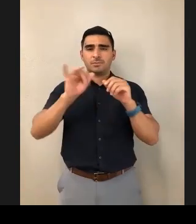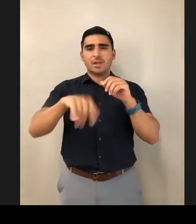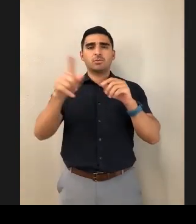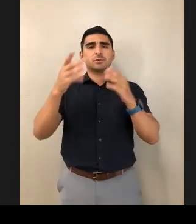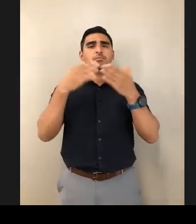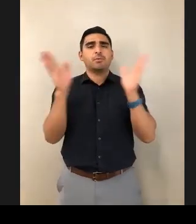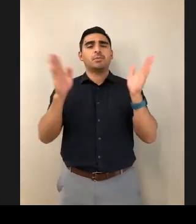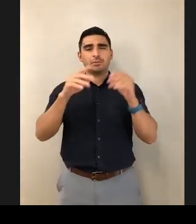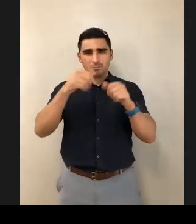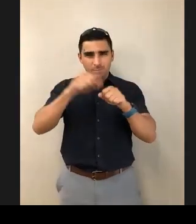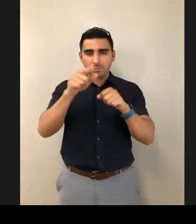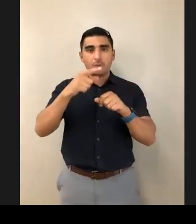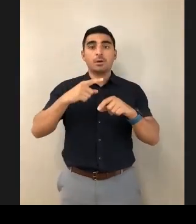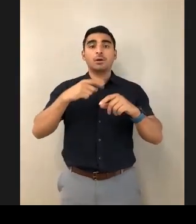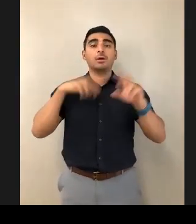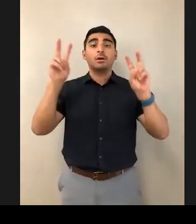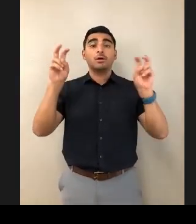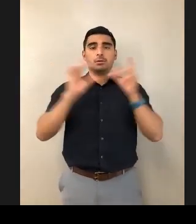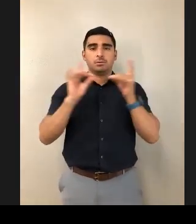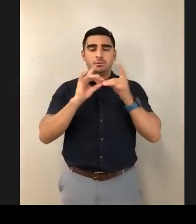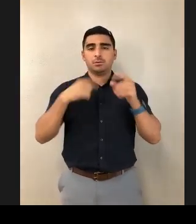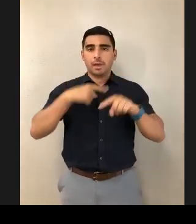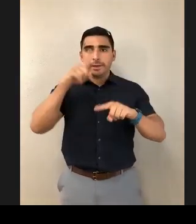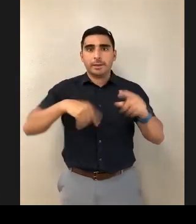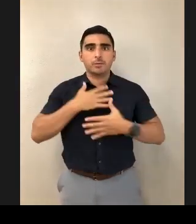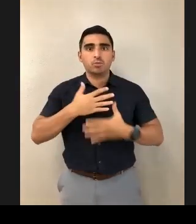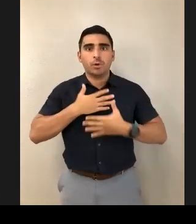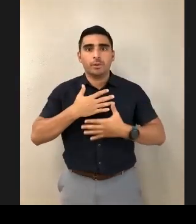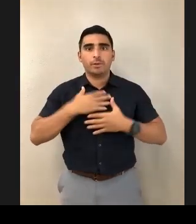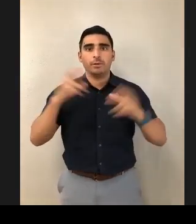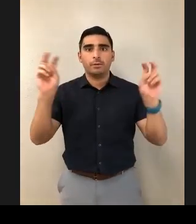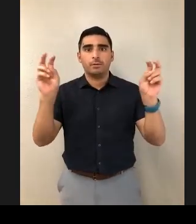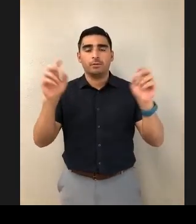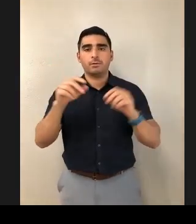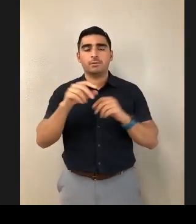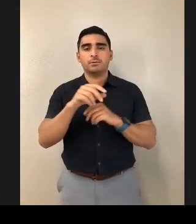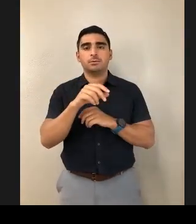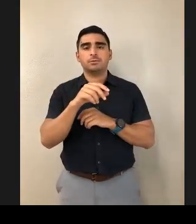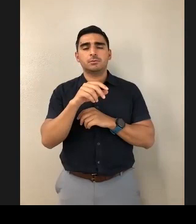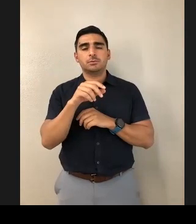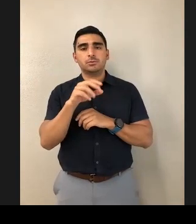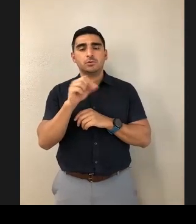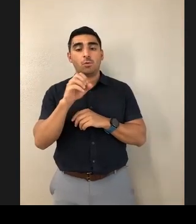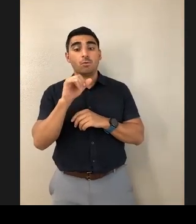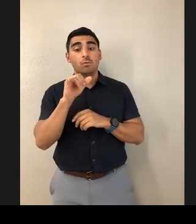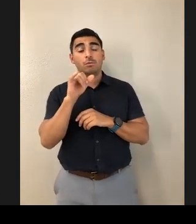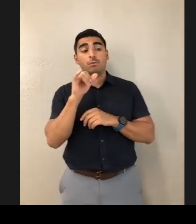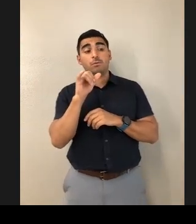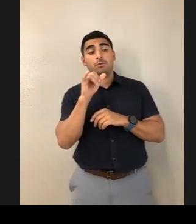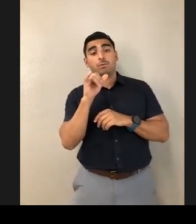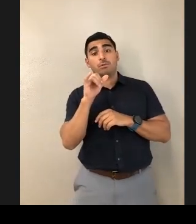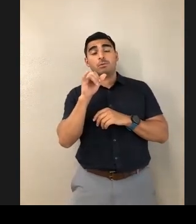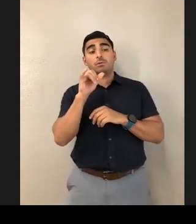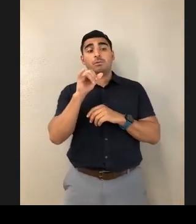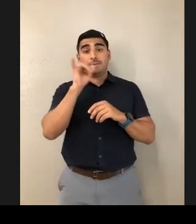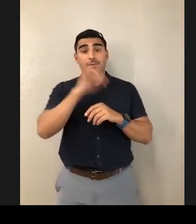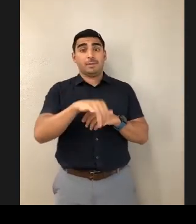caso público, no puedo respirar. Y el oficial